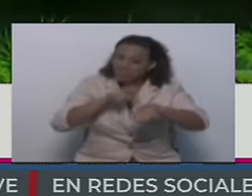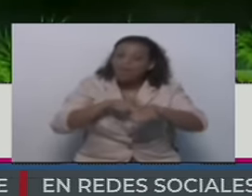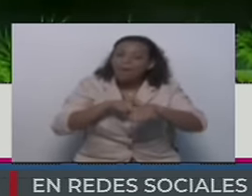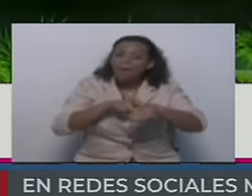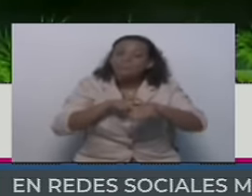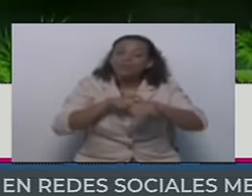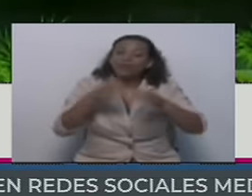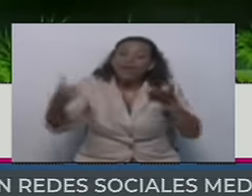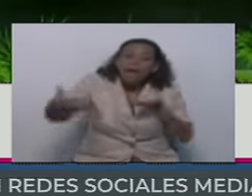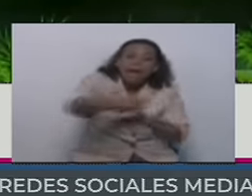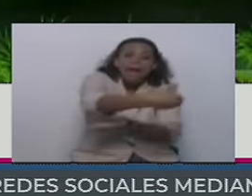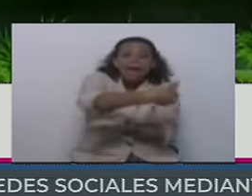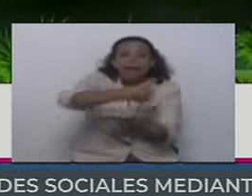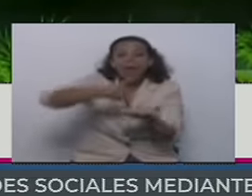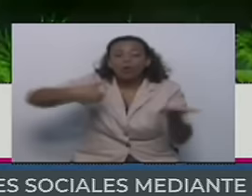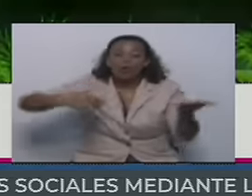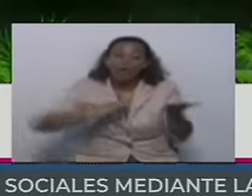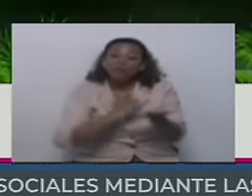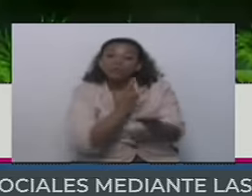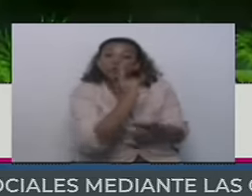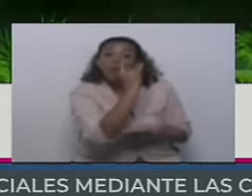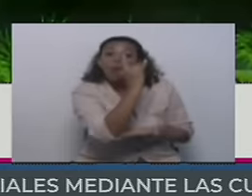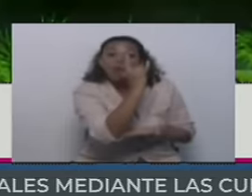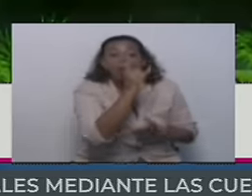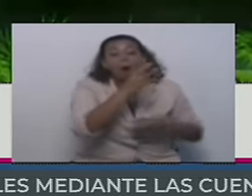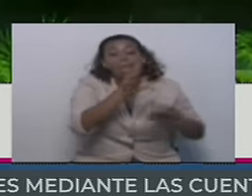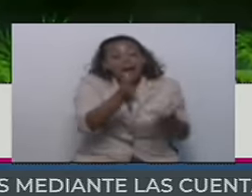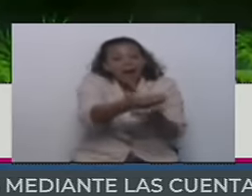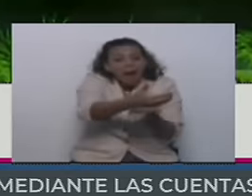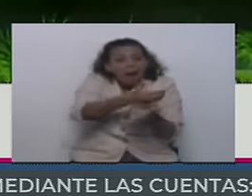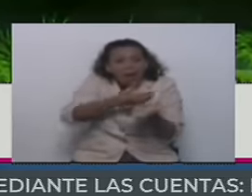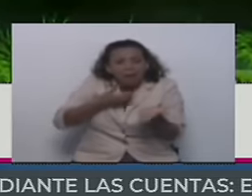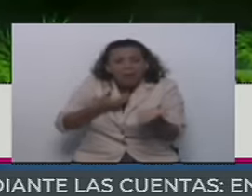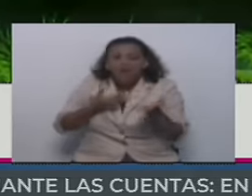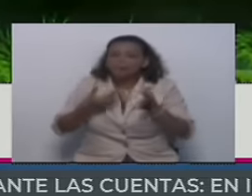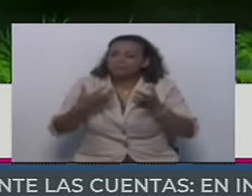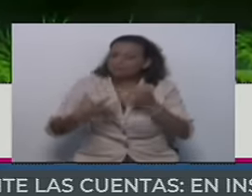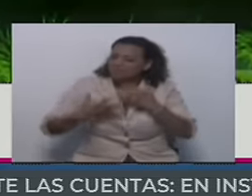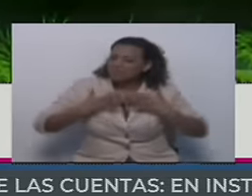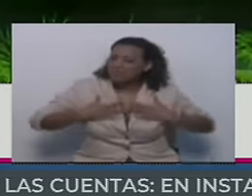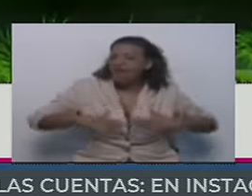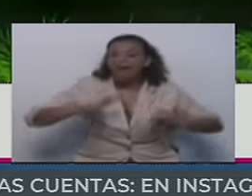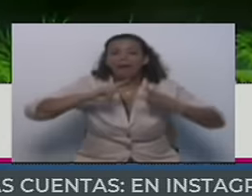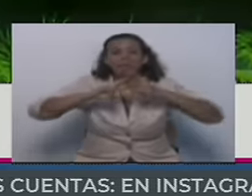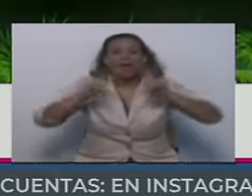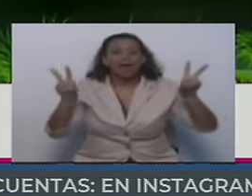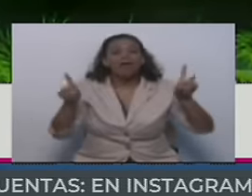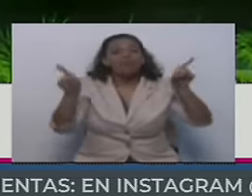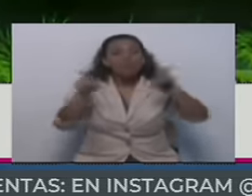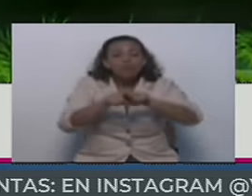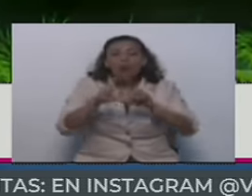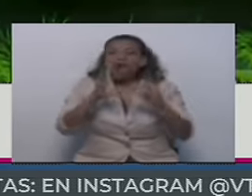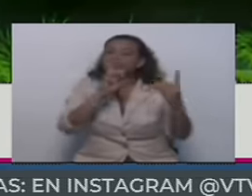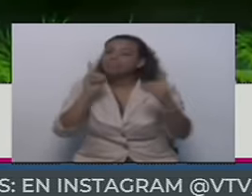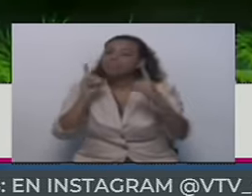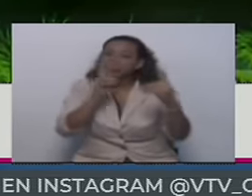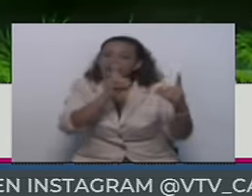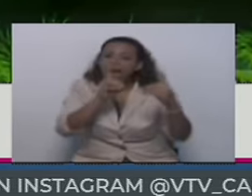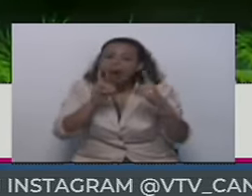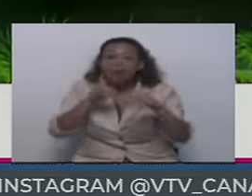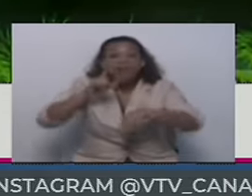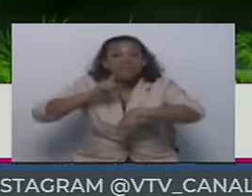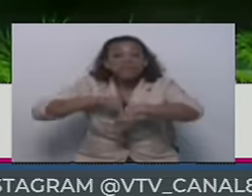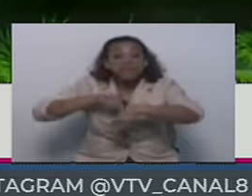cosecha, es tiempo para cosechar armonía, paz, diálogo, es